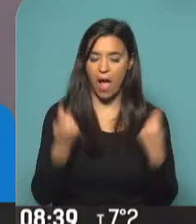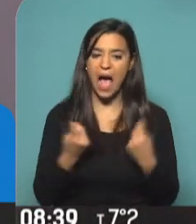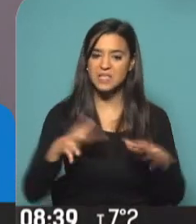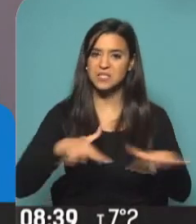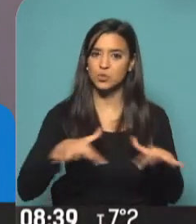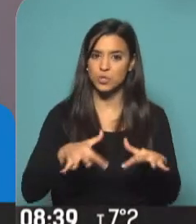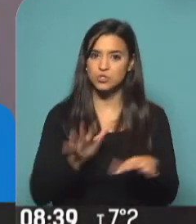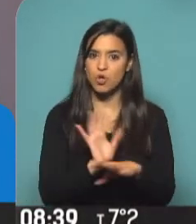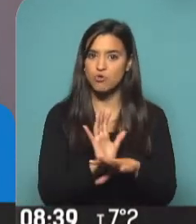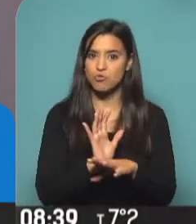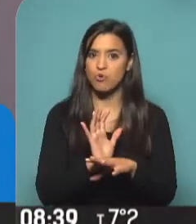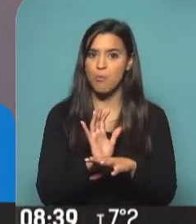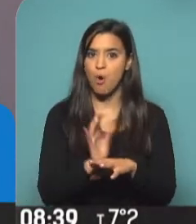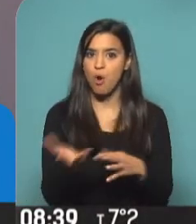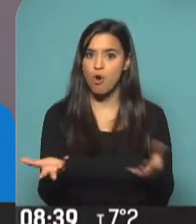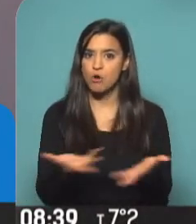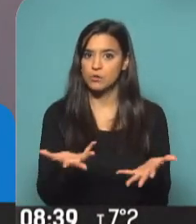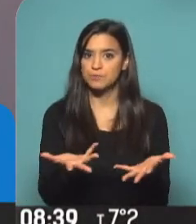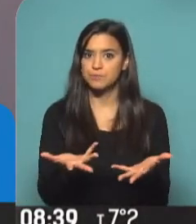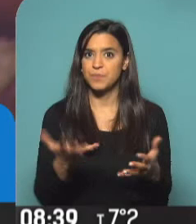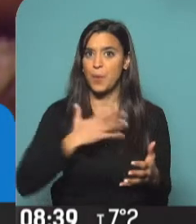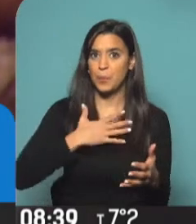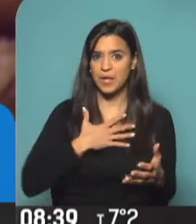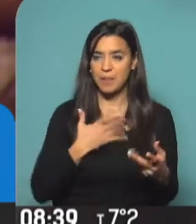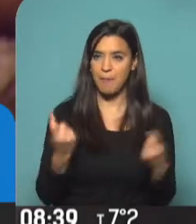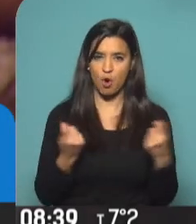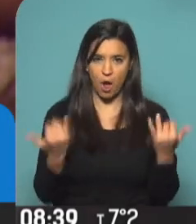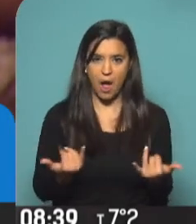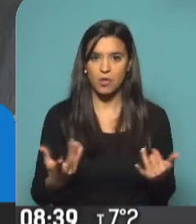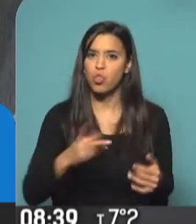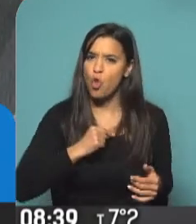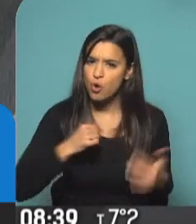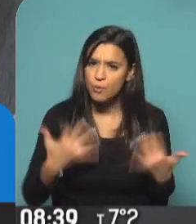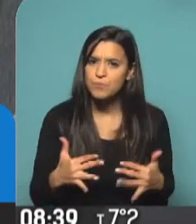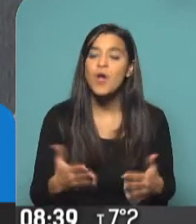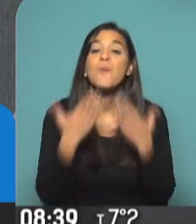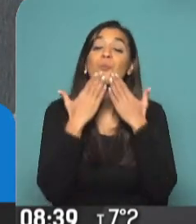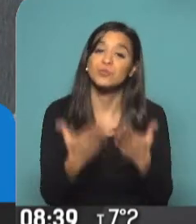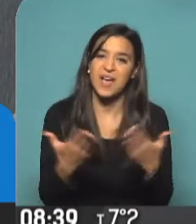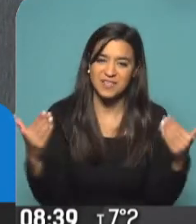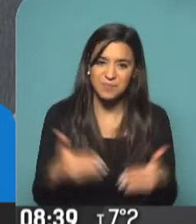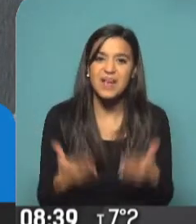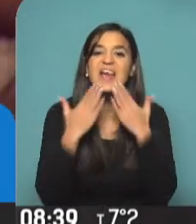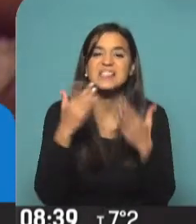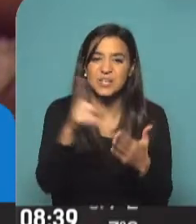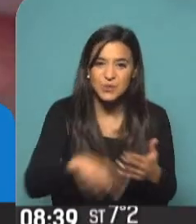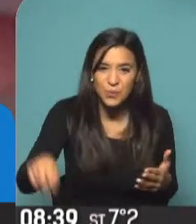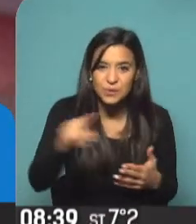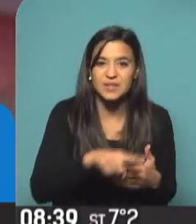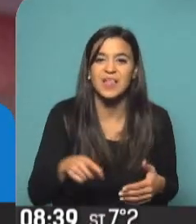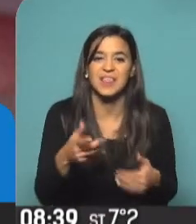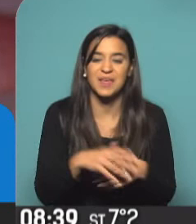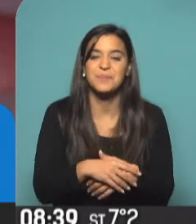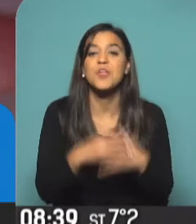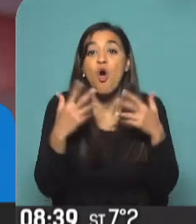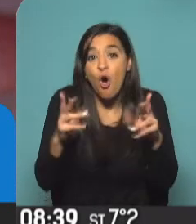que los pone en un lugar de víctimas no y tan dolorosa además ser éste muchas gracias y